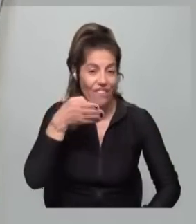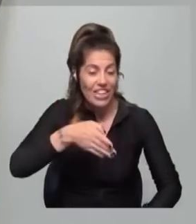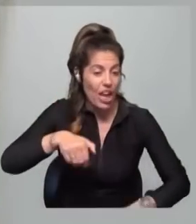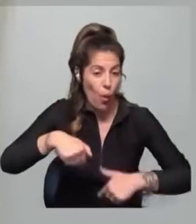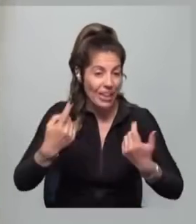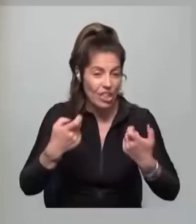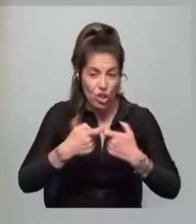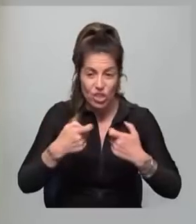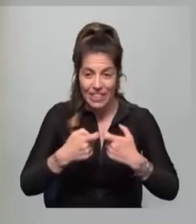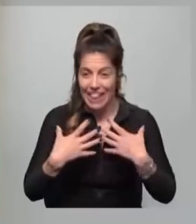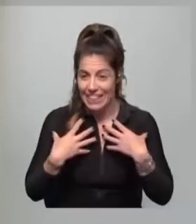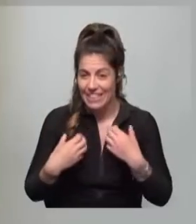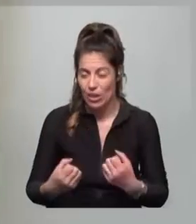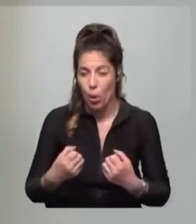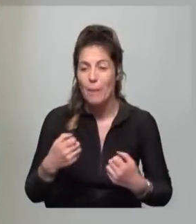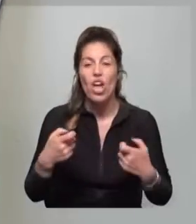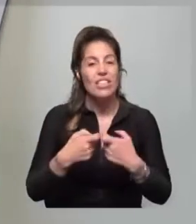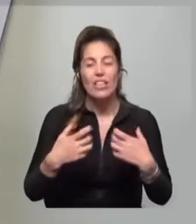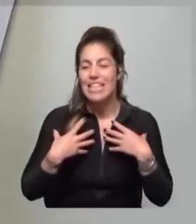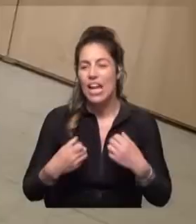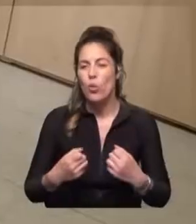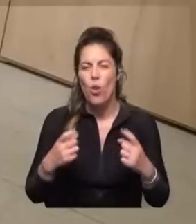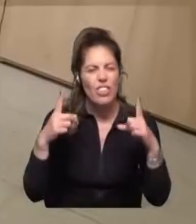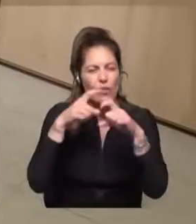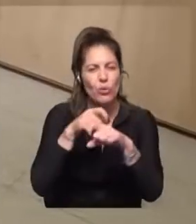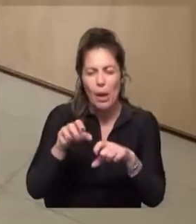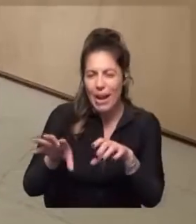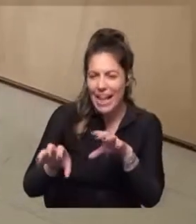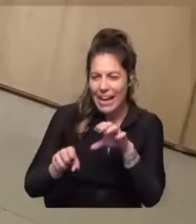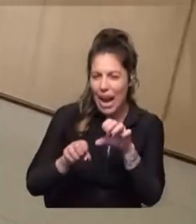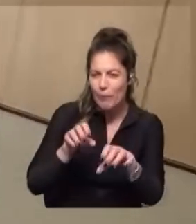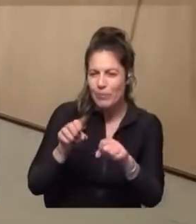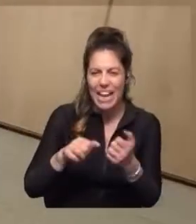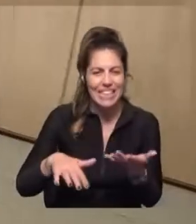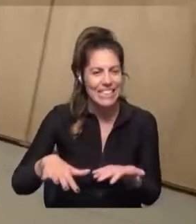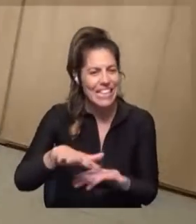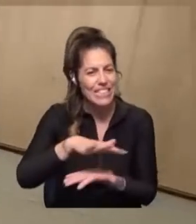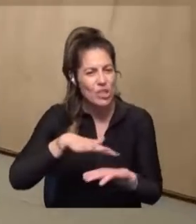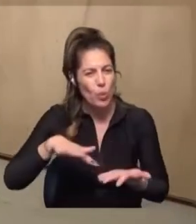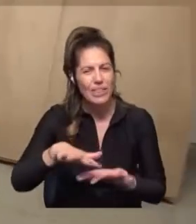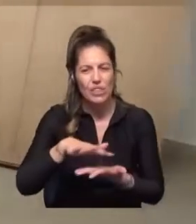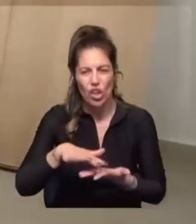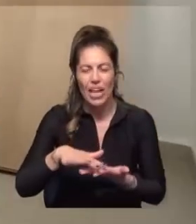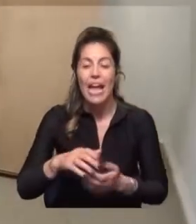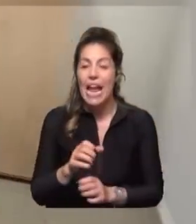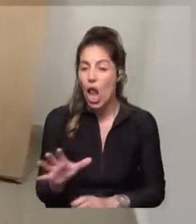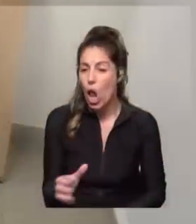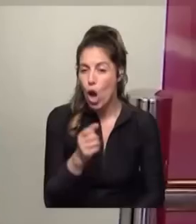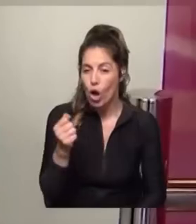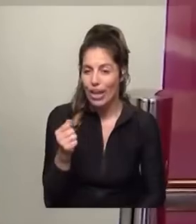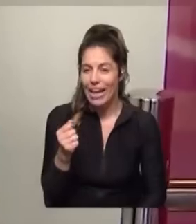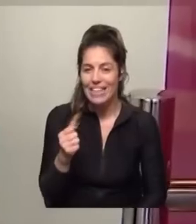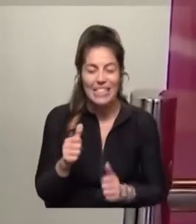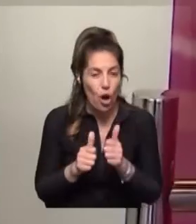los prestadores de salud con unas dificultades para lograr captar esta esta situación de las adolescencias Y lograr bueno generar